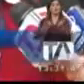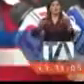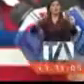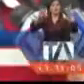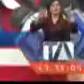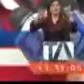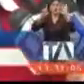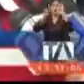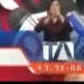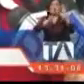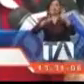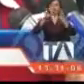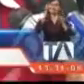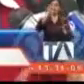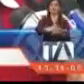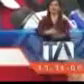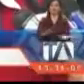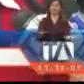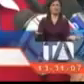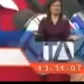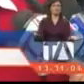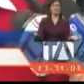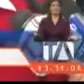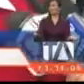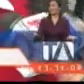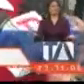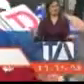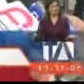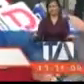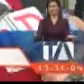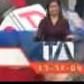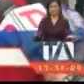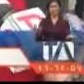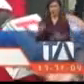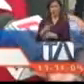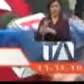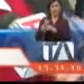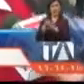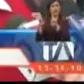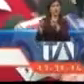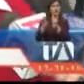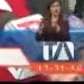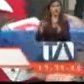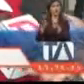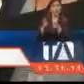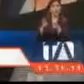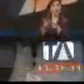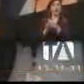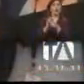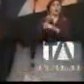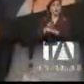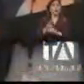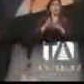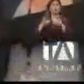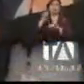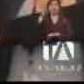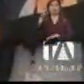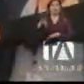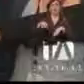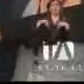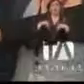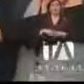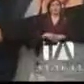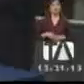derogue esa ley de comunicación. No queremos nosotros ese Consejo de Regulación como por ejemplo el Supercom. Pero eso no es suficiente para